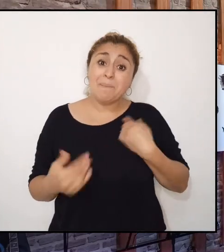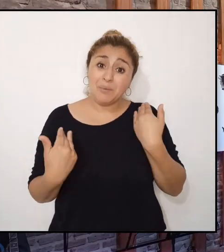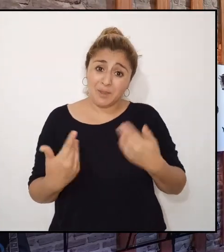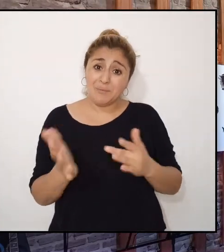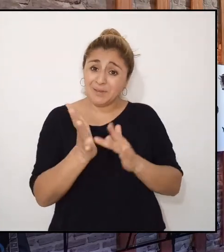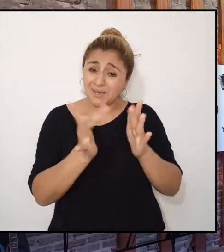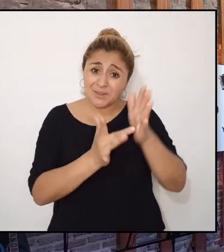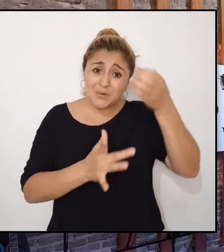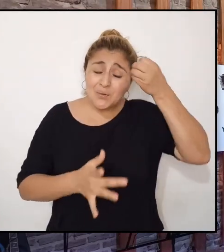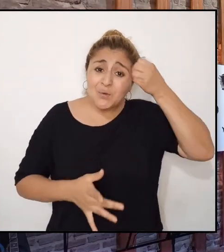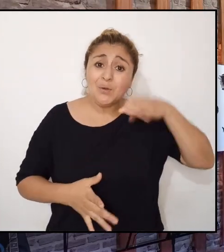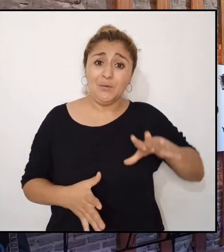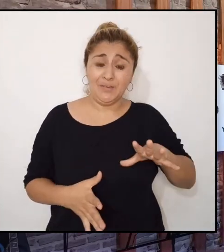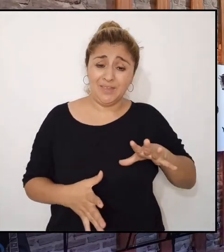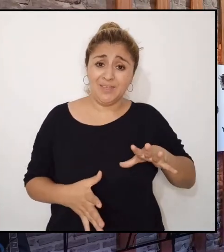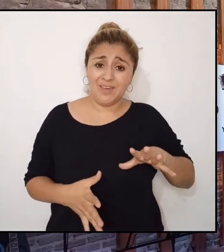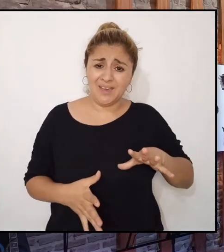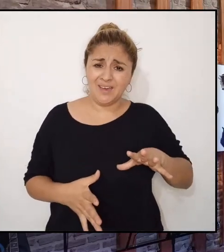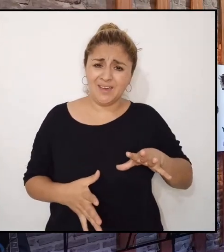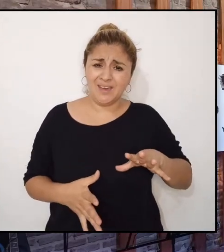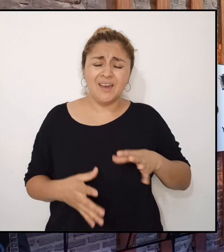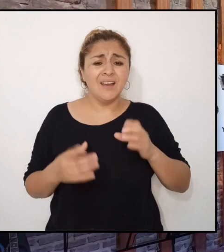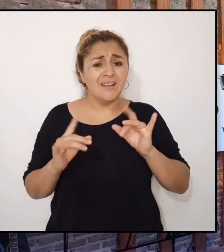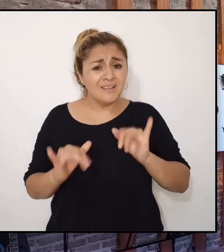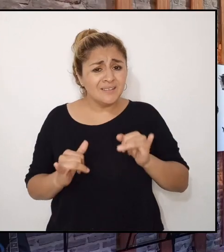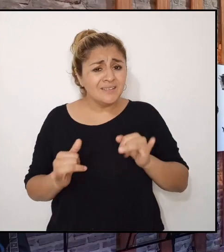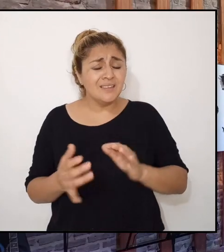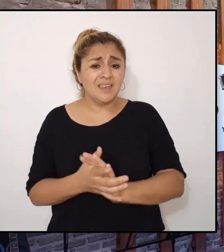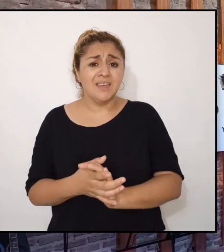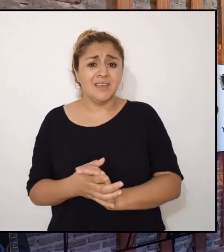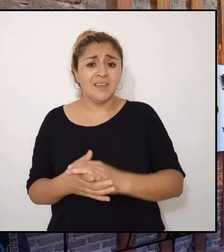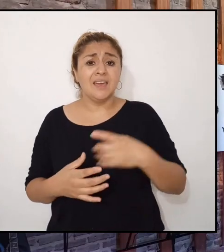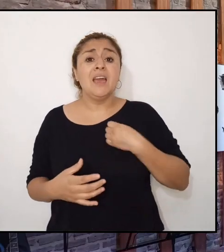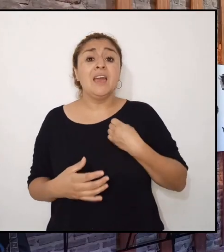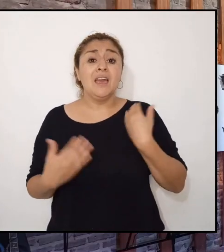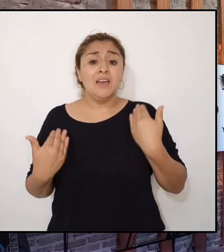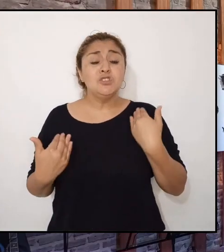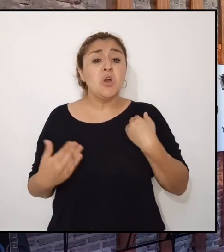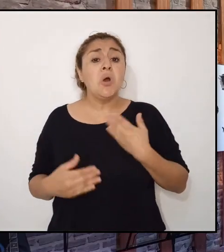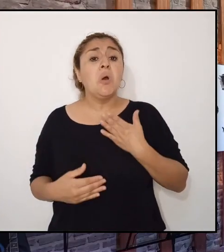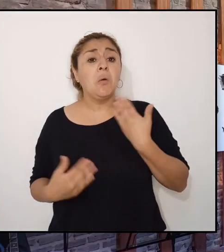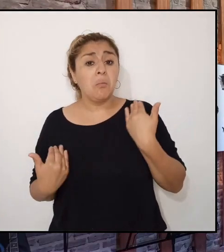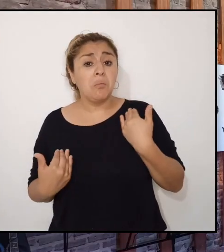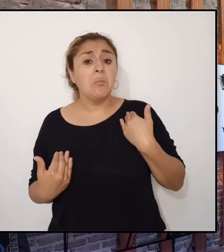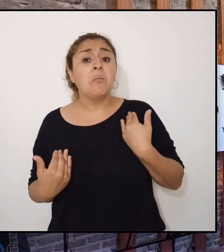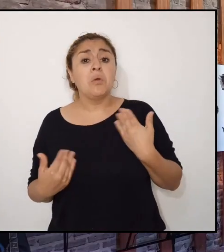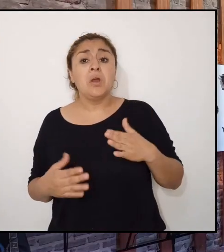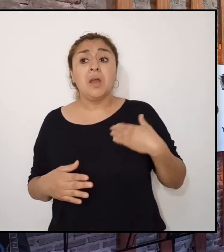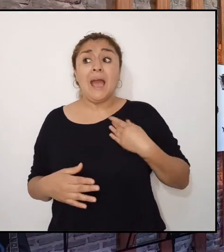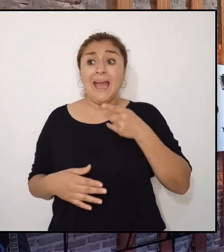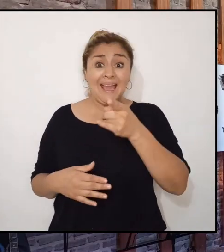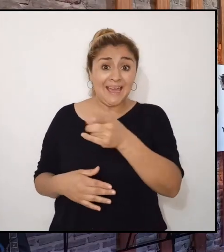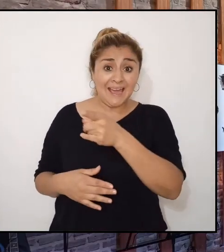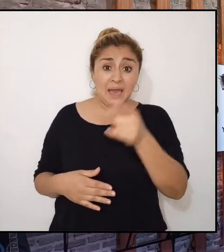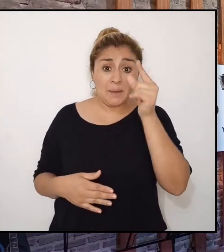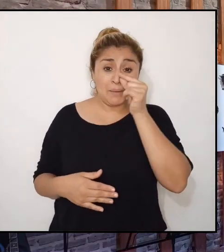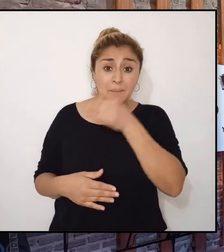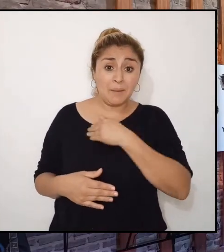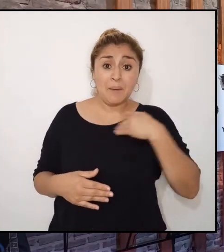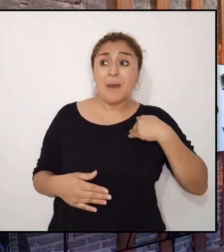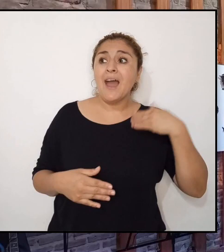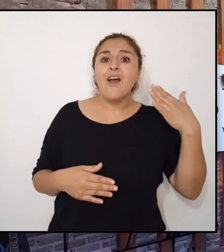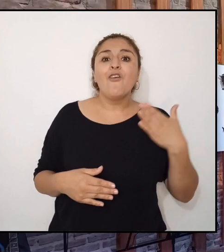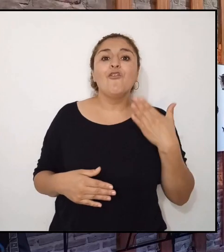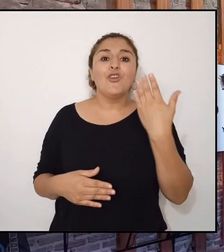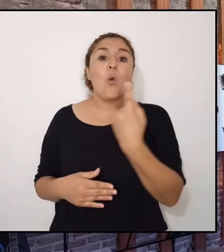social, la parte recreativa. Bueno, ahora volvemos a casa, disfrutemos del viaje de vuelta. Ya iban un día de camino y Jesús